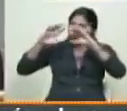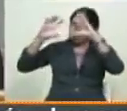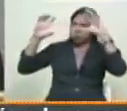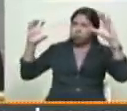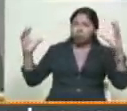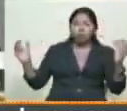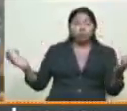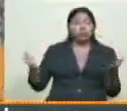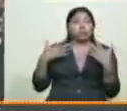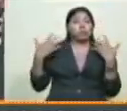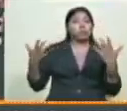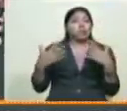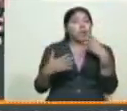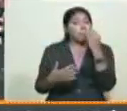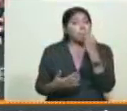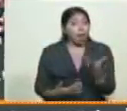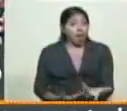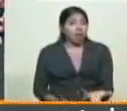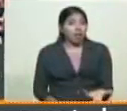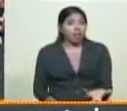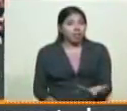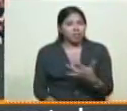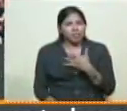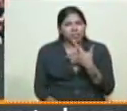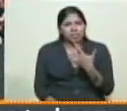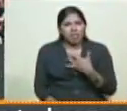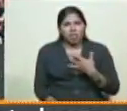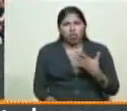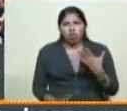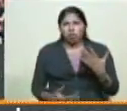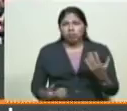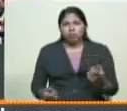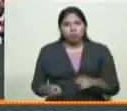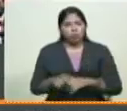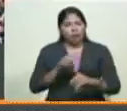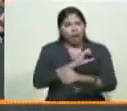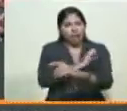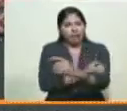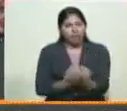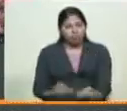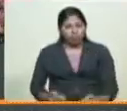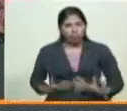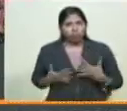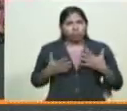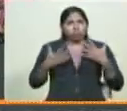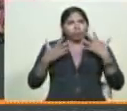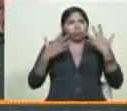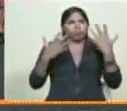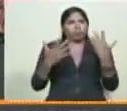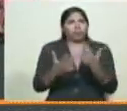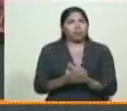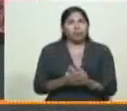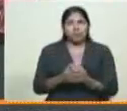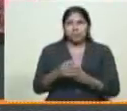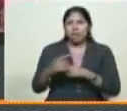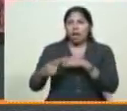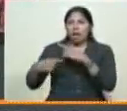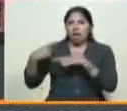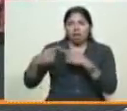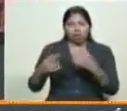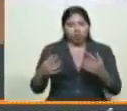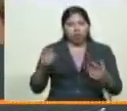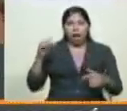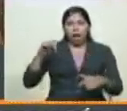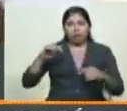esta tarde hermosa, siento la energía y siento la fuerza de los libertadores